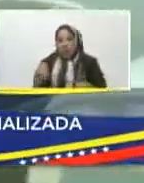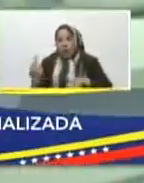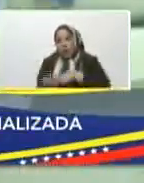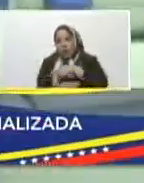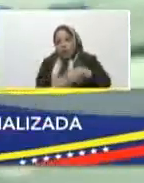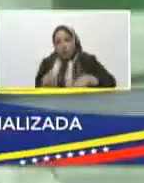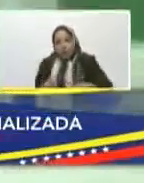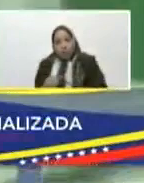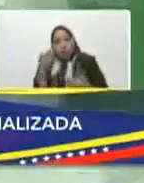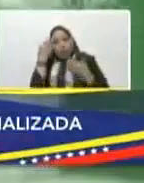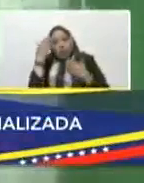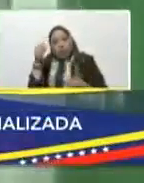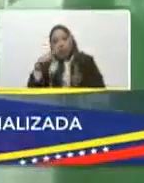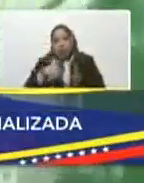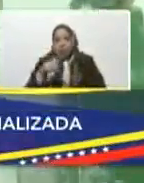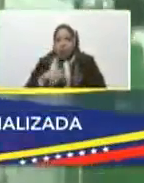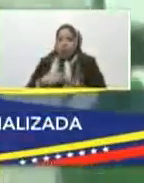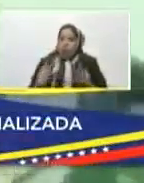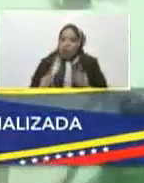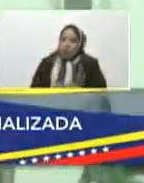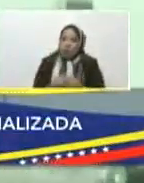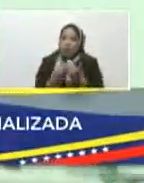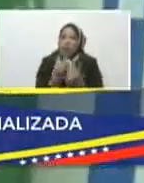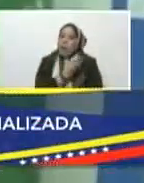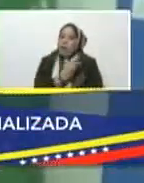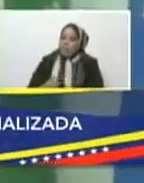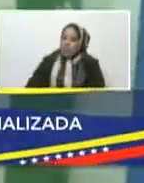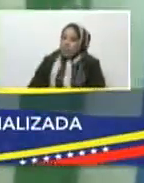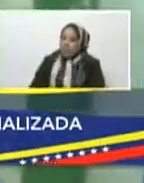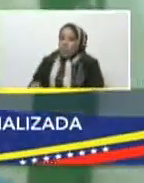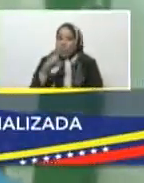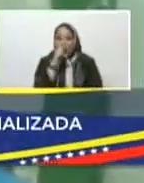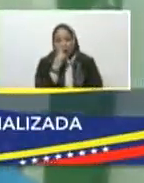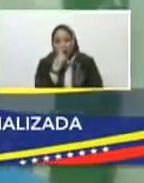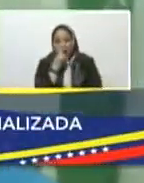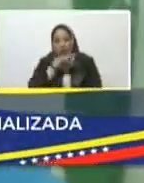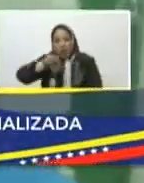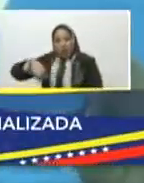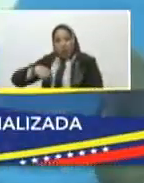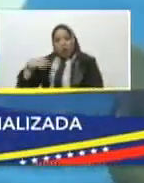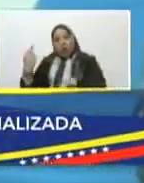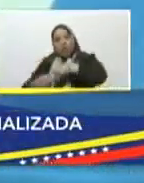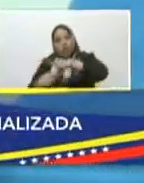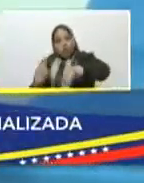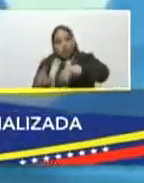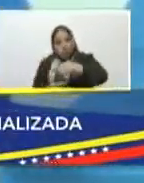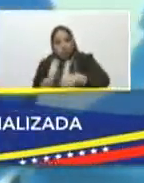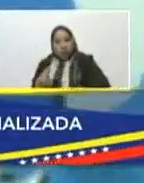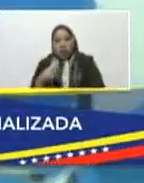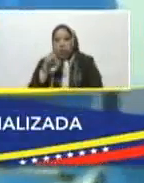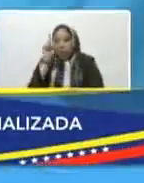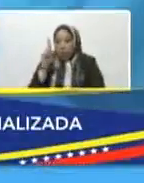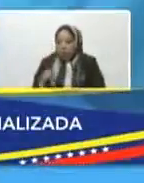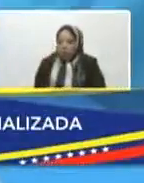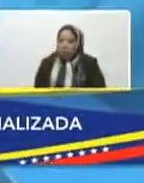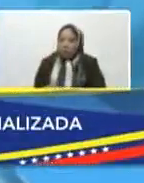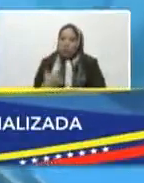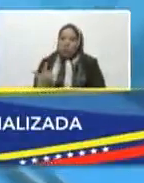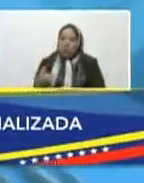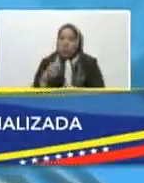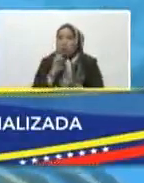revolucionarios. El día de hoy continuamos, presidente, enmarcando nuestra revolución y, por supuesto,